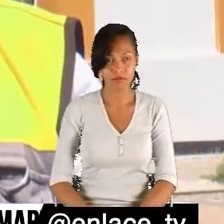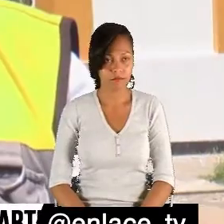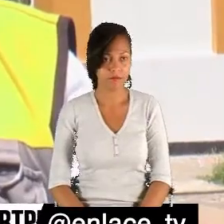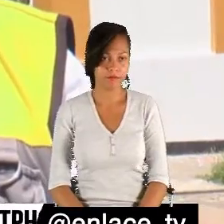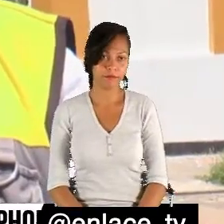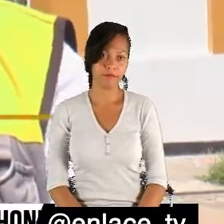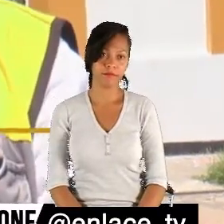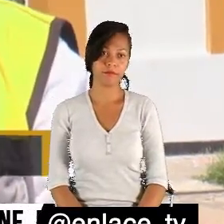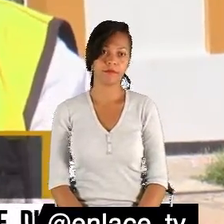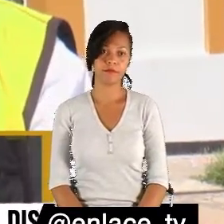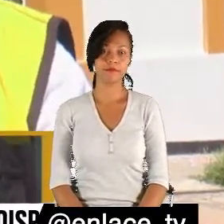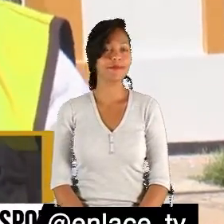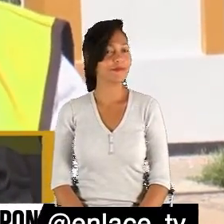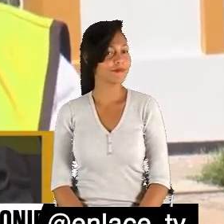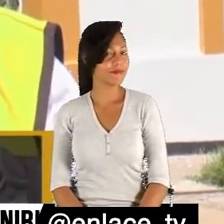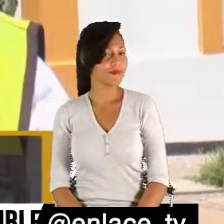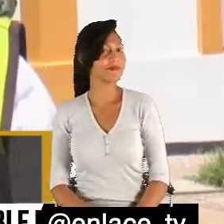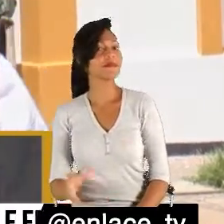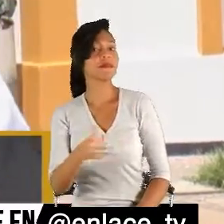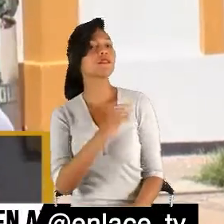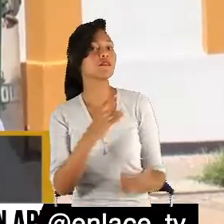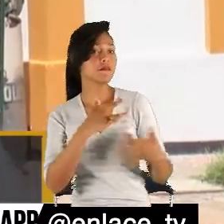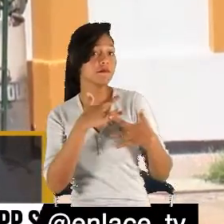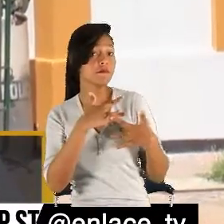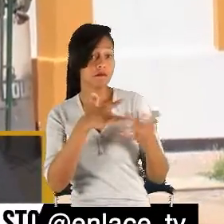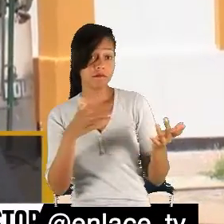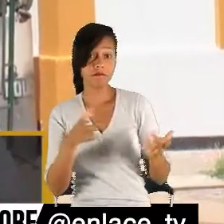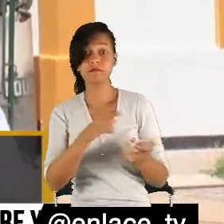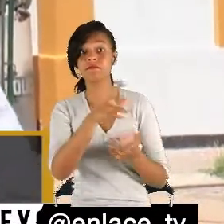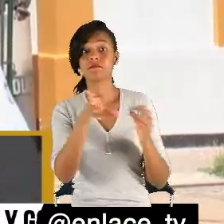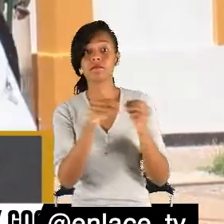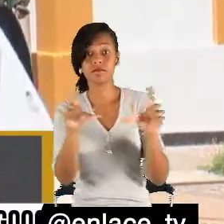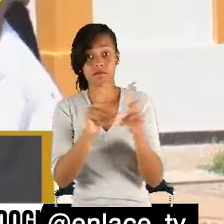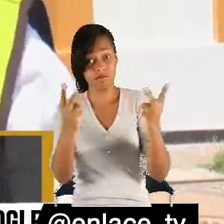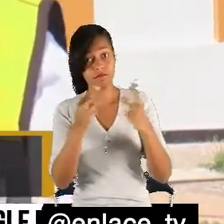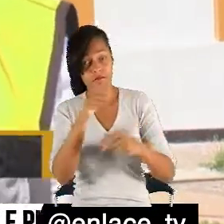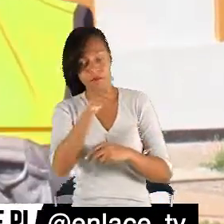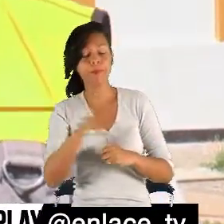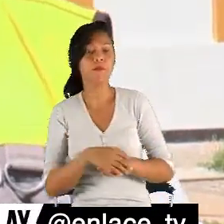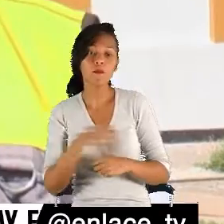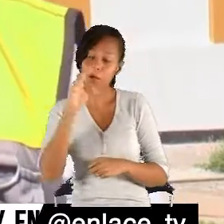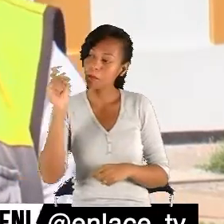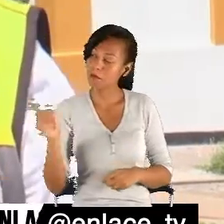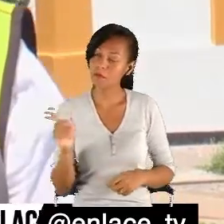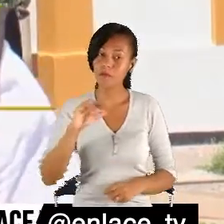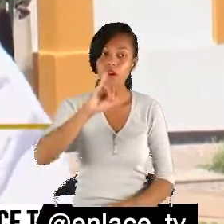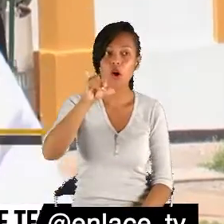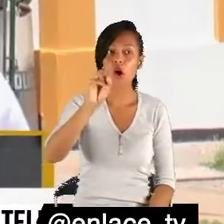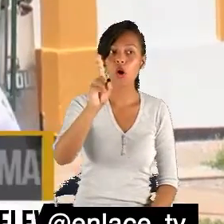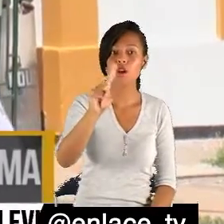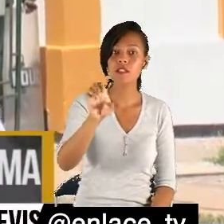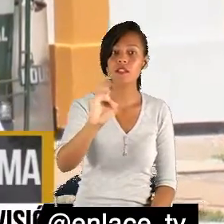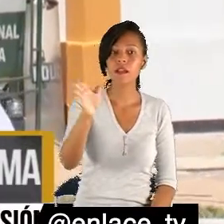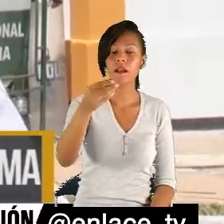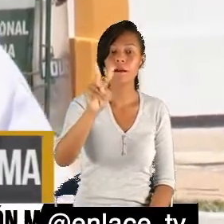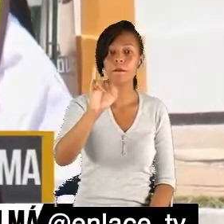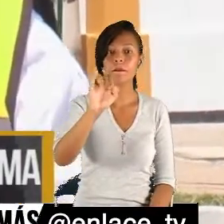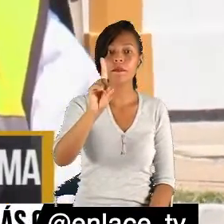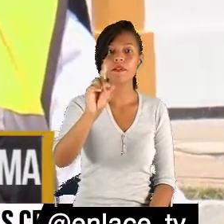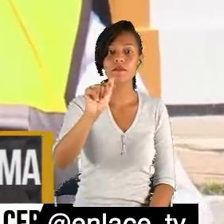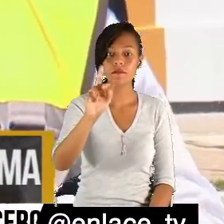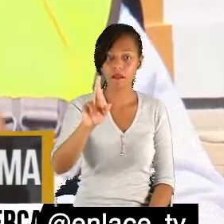un saludo a nuestros compañeros en estudios y animales de la audiencia enlace noticia josé vidal vocero del paro agrario de la lizama está con